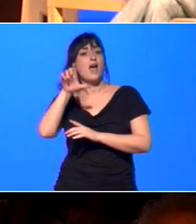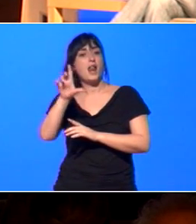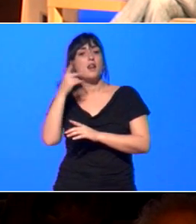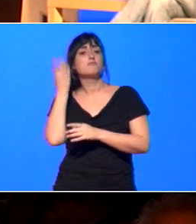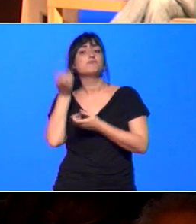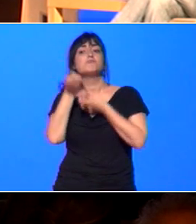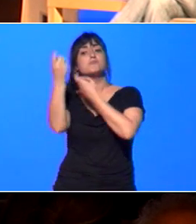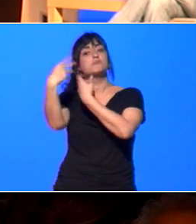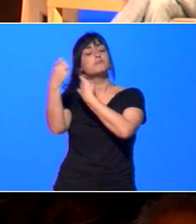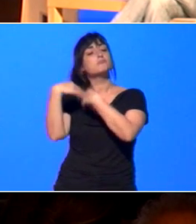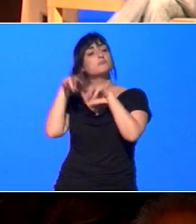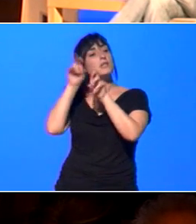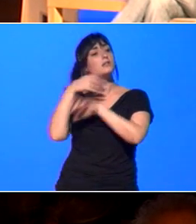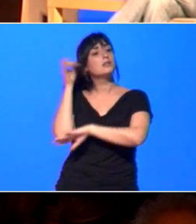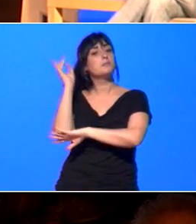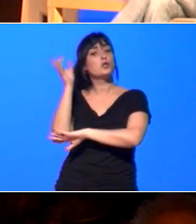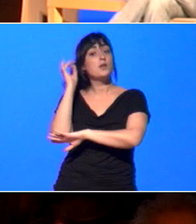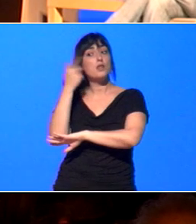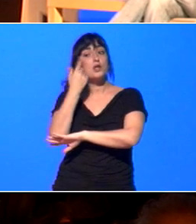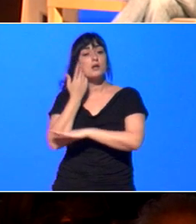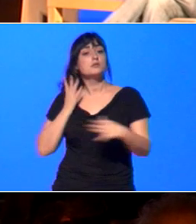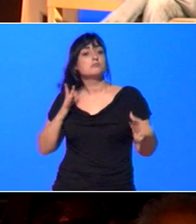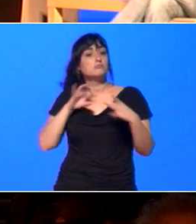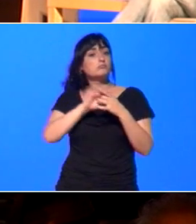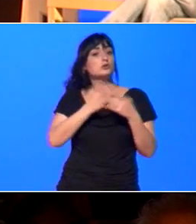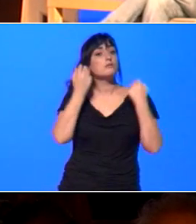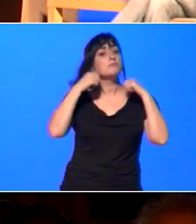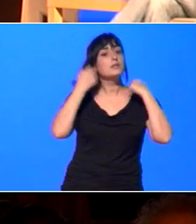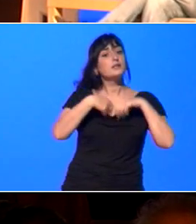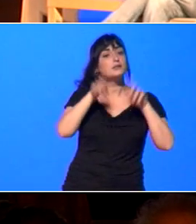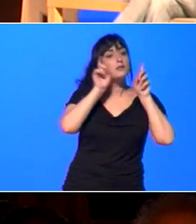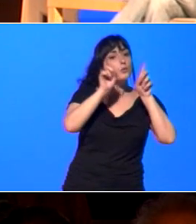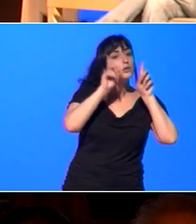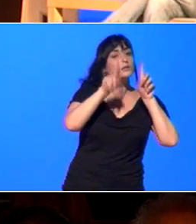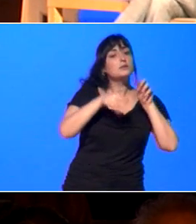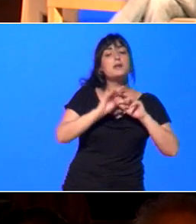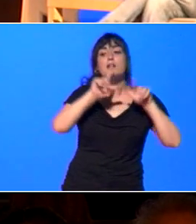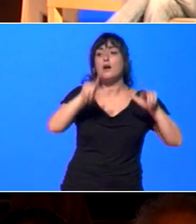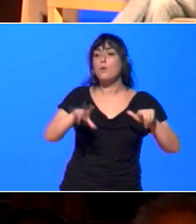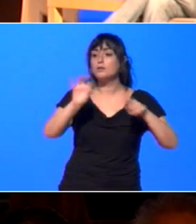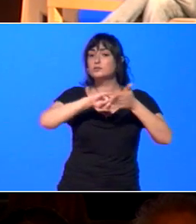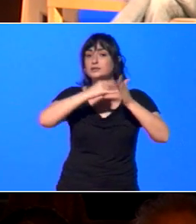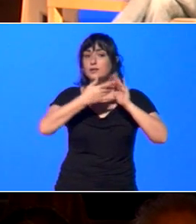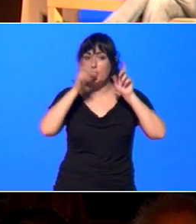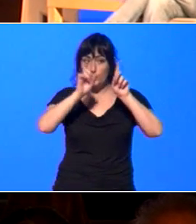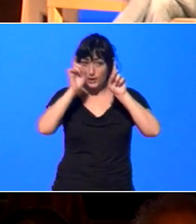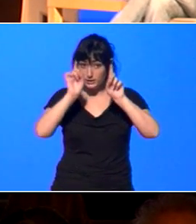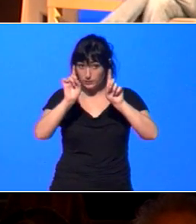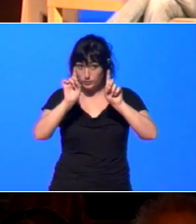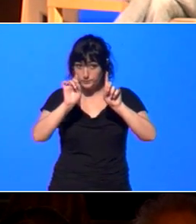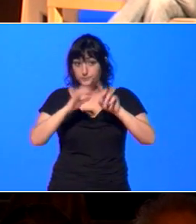si eso tiene algo que ver con las prácticas educativas y con las aulas y con el sistema educativo, contamos